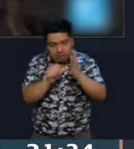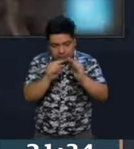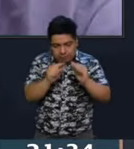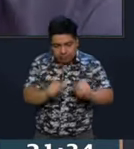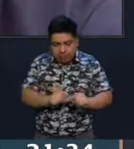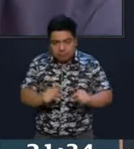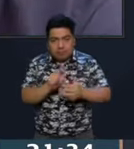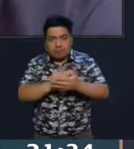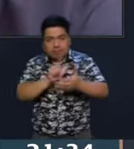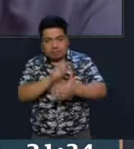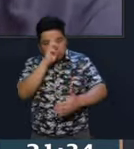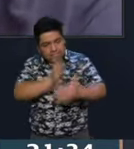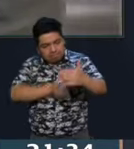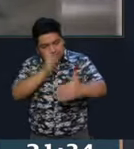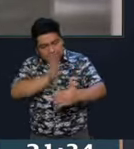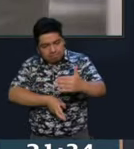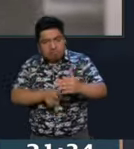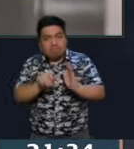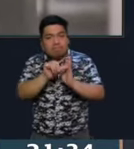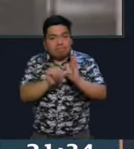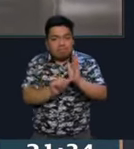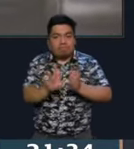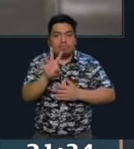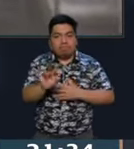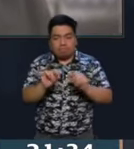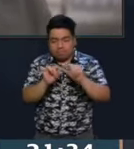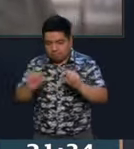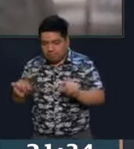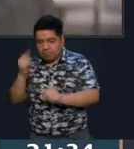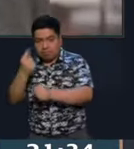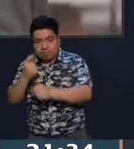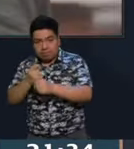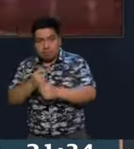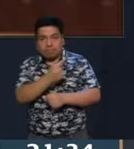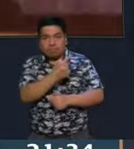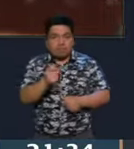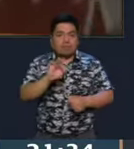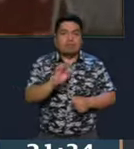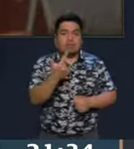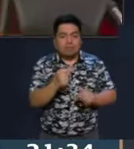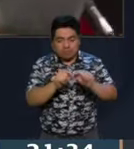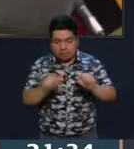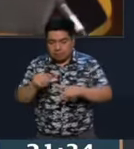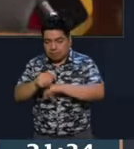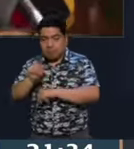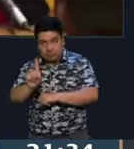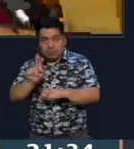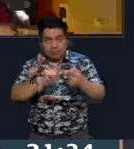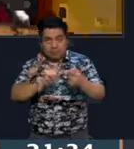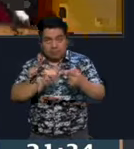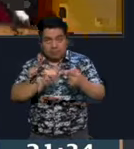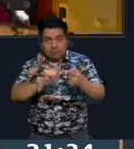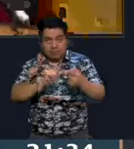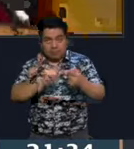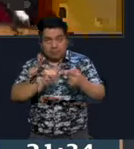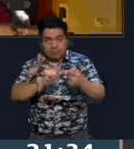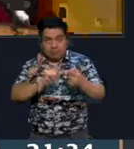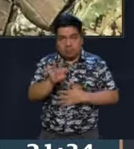lo tienen contra el piso. Y bueno, si me permites, en 30 segundos te digo cuáles Claro, otros sí. párrafos de su propio marco legal han